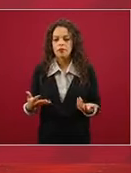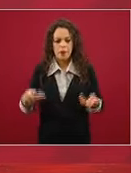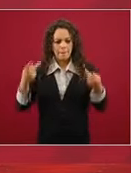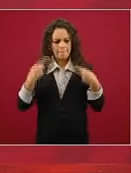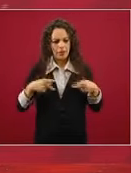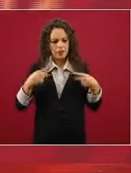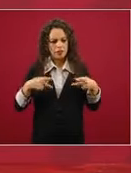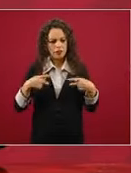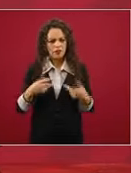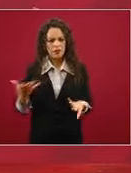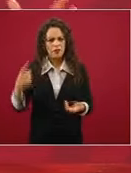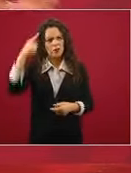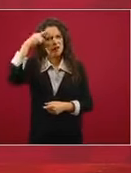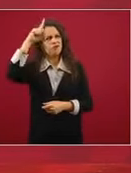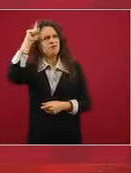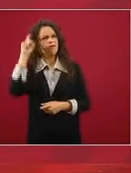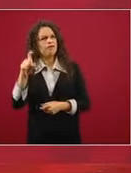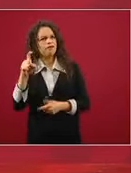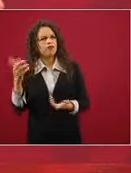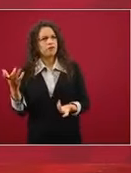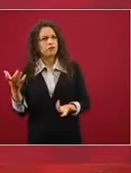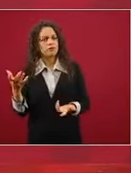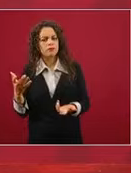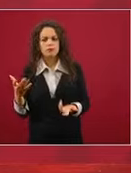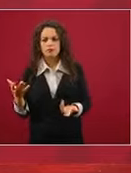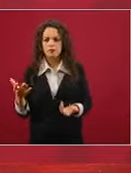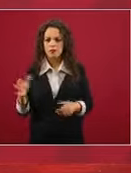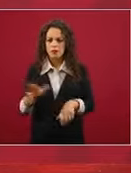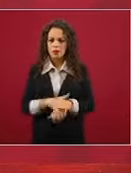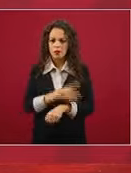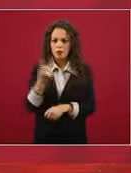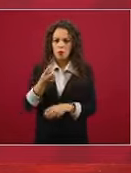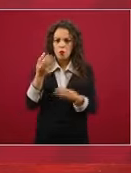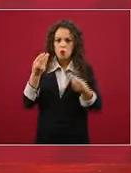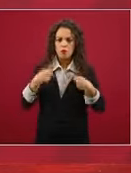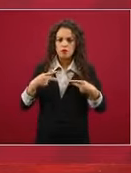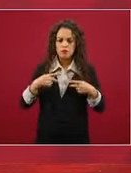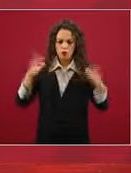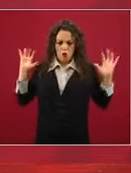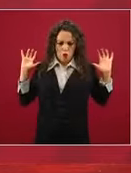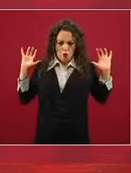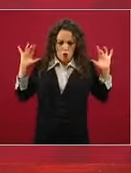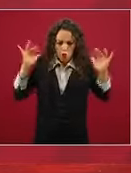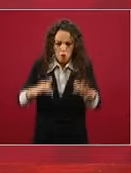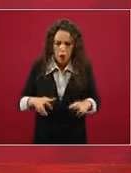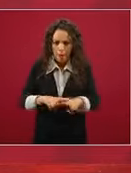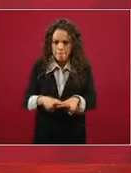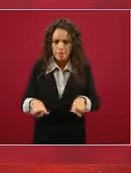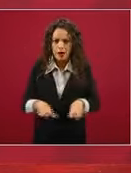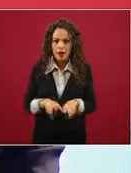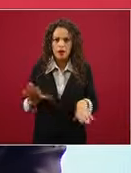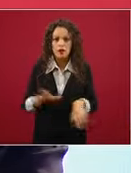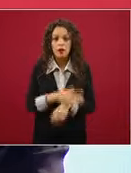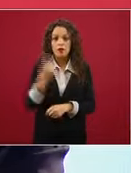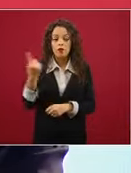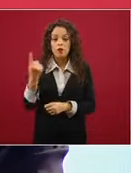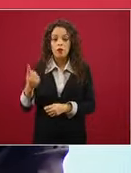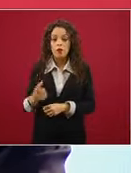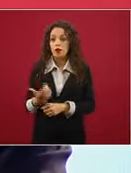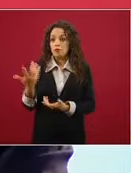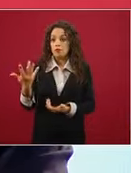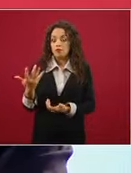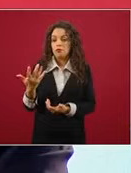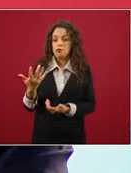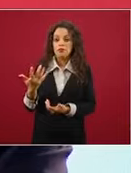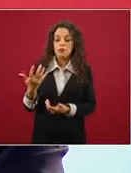cómo era posible que la gente en desbandada llenó el Parque del Retiro, al grado que lo tuvieron que cerrar 48 horas después y durante varias